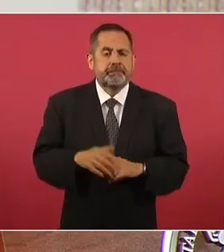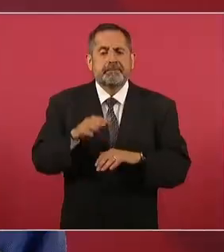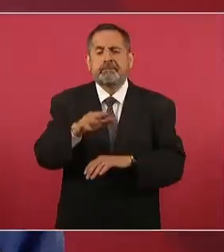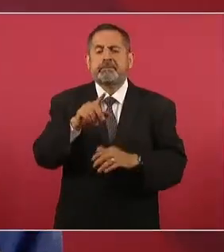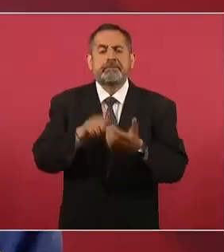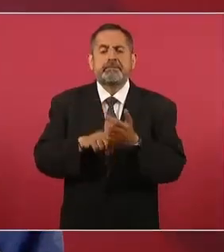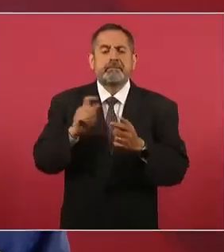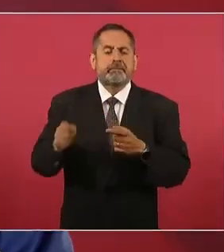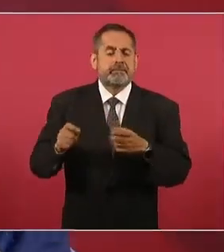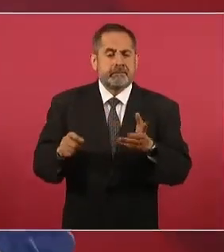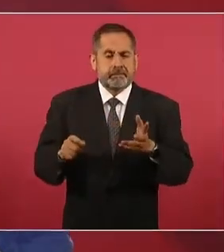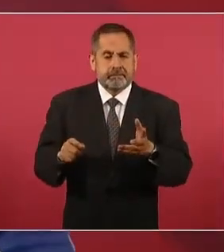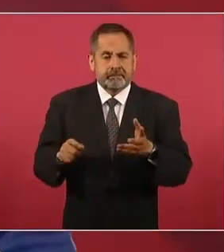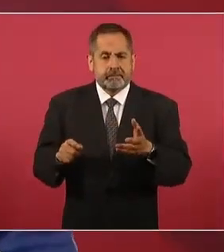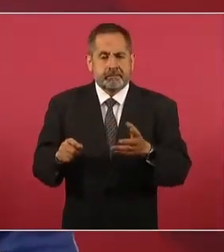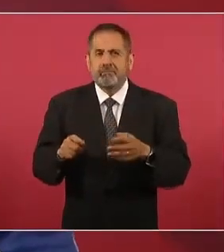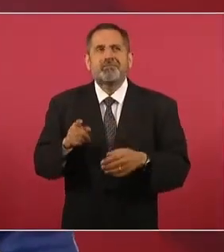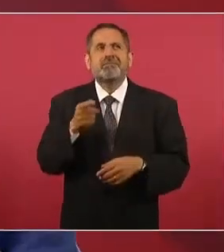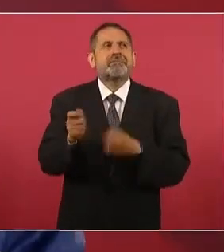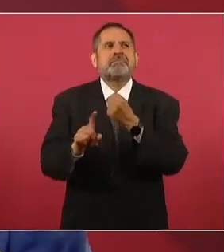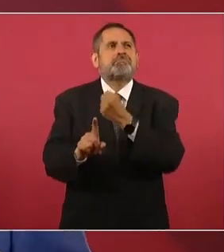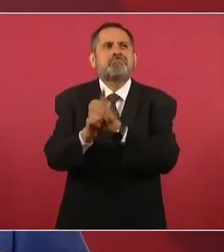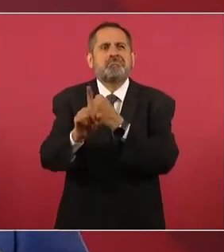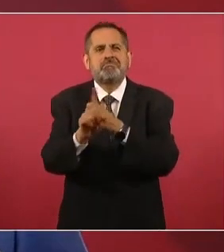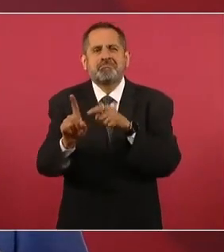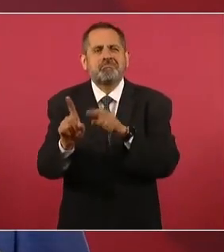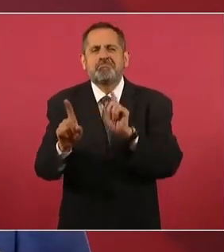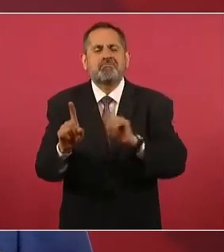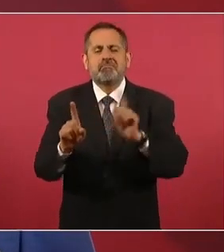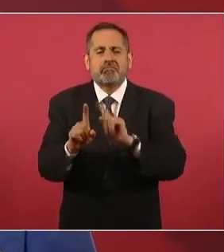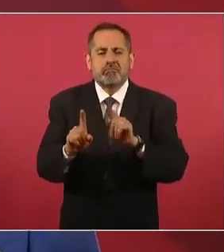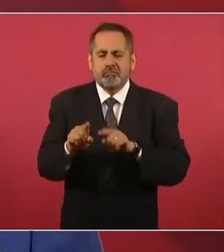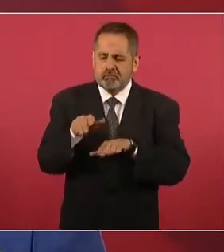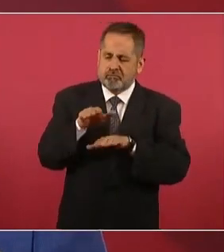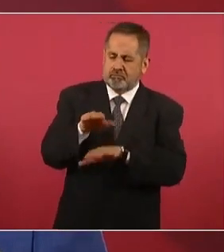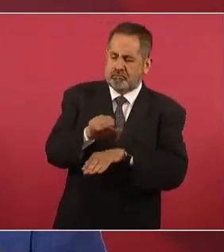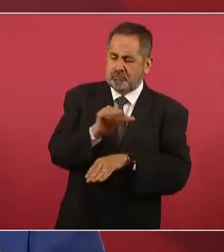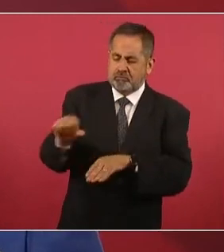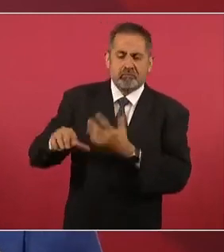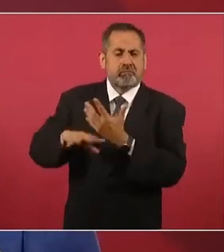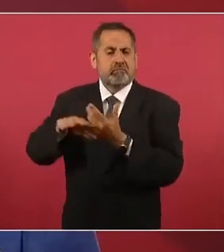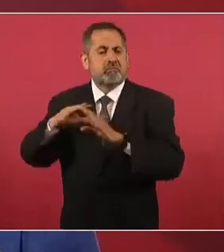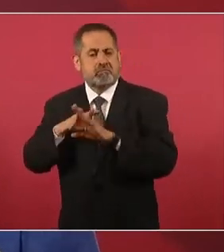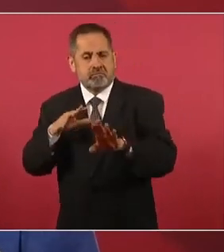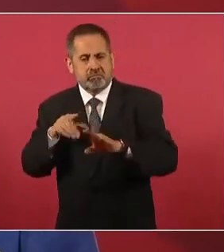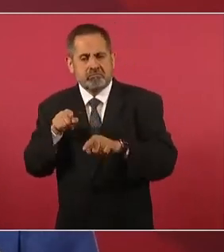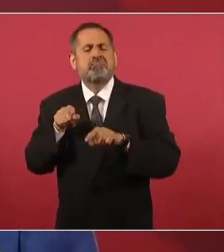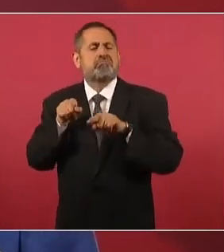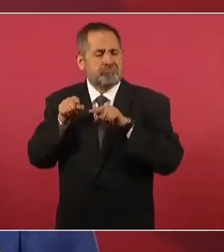asunto, ni siquiera voy a decir problema, a la cuestión migratoria.